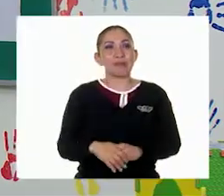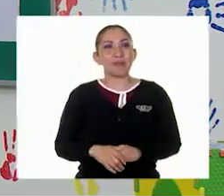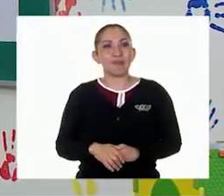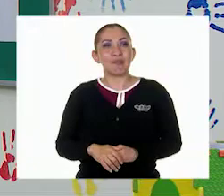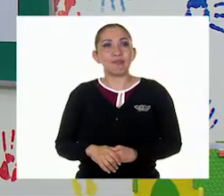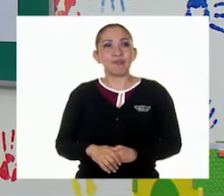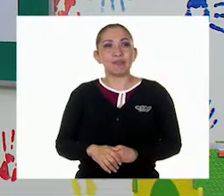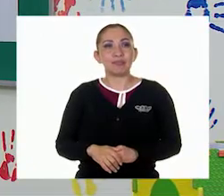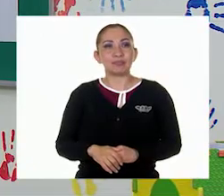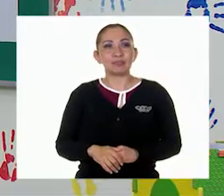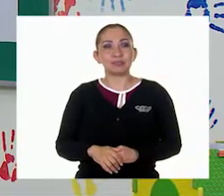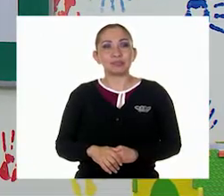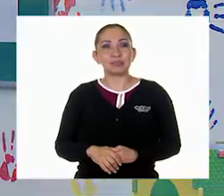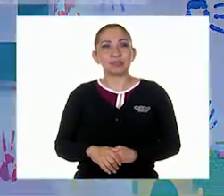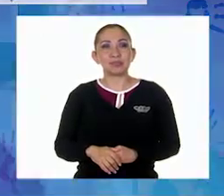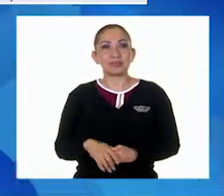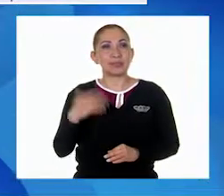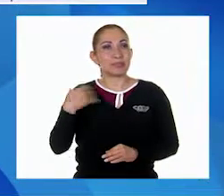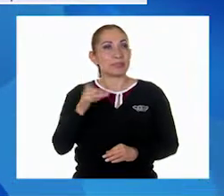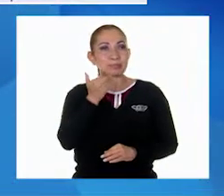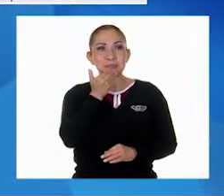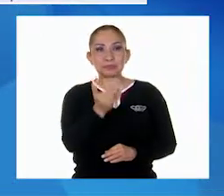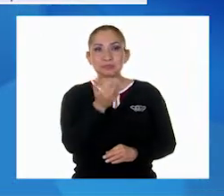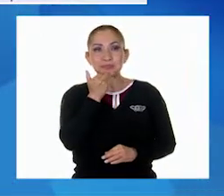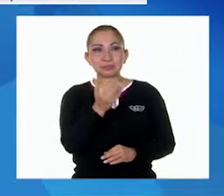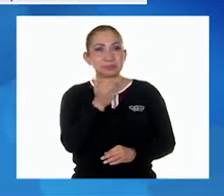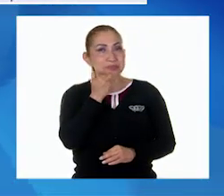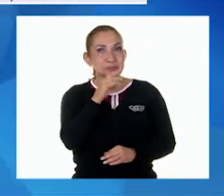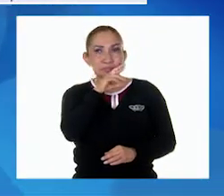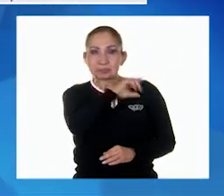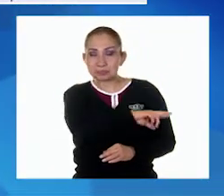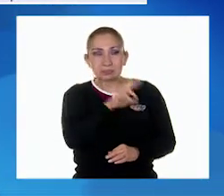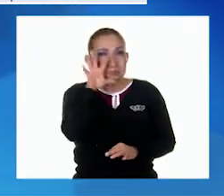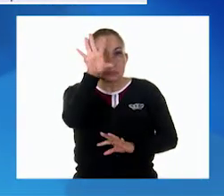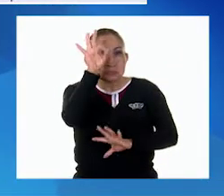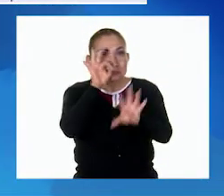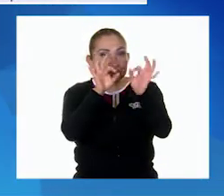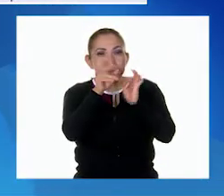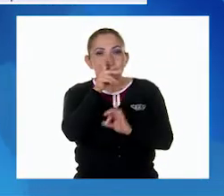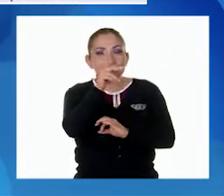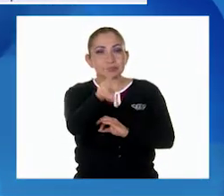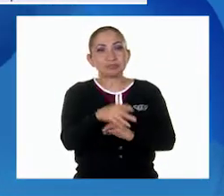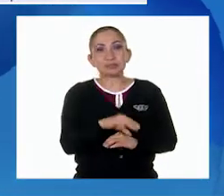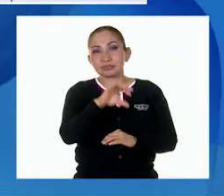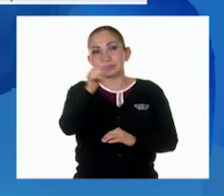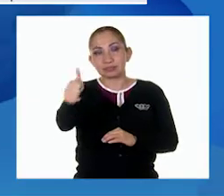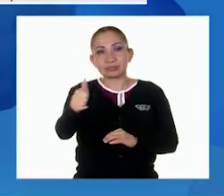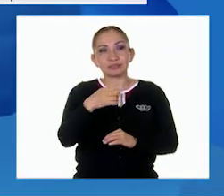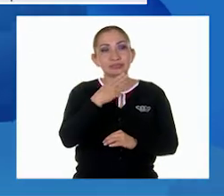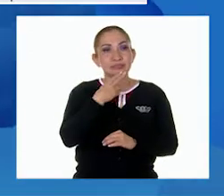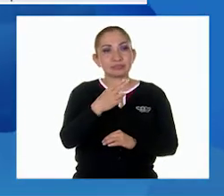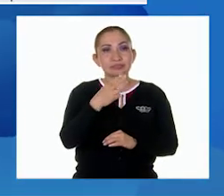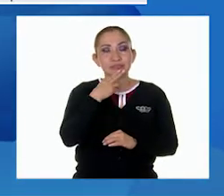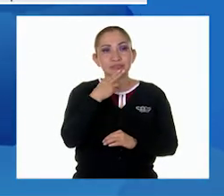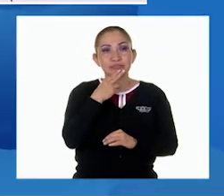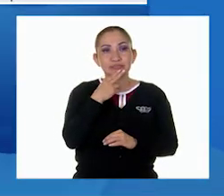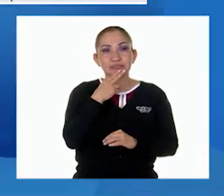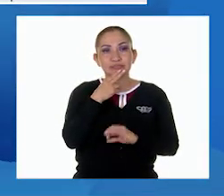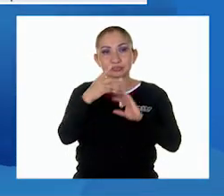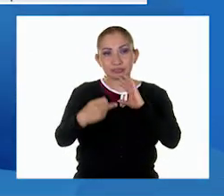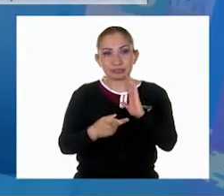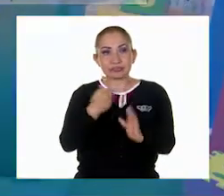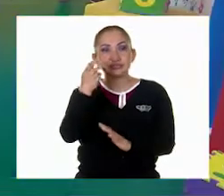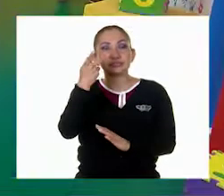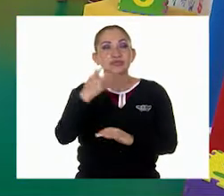¡Ya la vi! ¡Eso es, Gloria! Muy bien, son muy buenos en la sopa de letras. Muy bien. La siguiente, niñas y niños, Eric, Gloria,